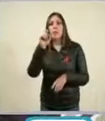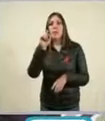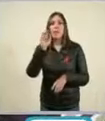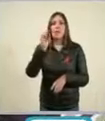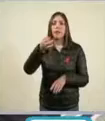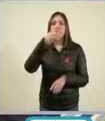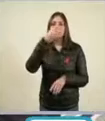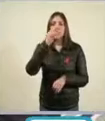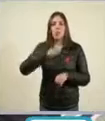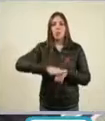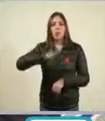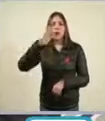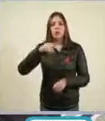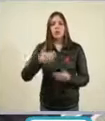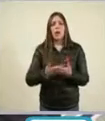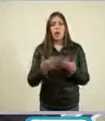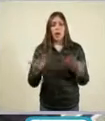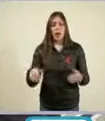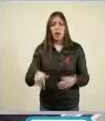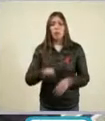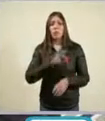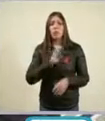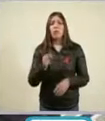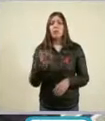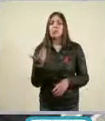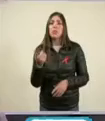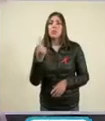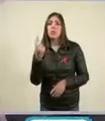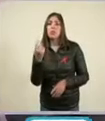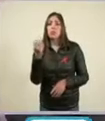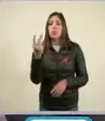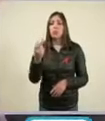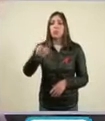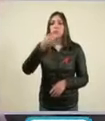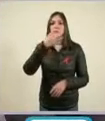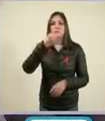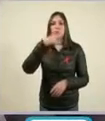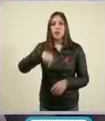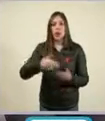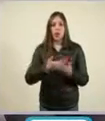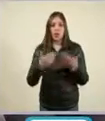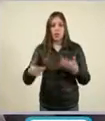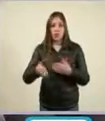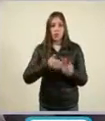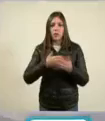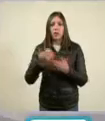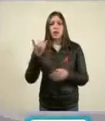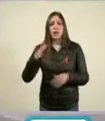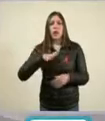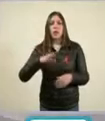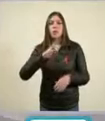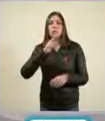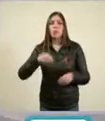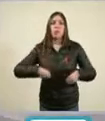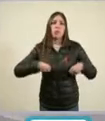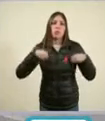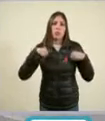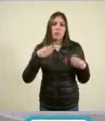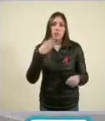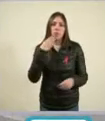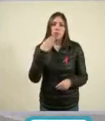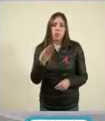persona infectada puede manejarlo con un par de pastillas, ¿no? Pero y además tener una excelente calidad de vida, ¿no es así?